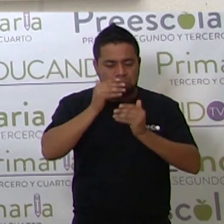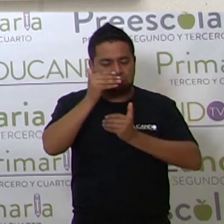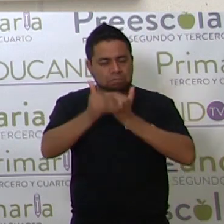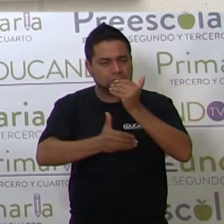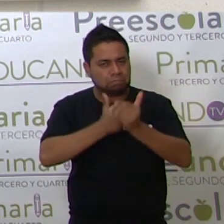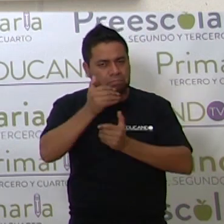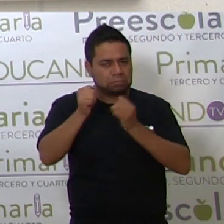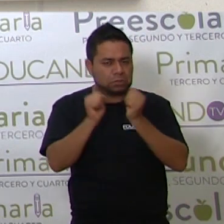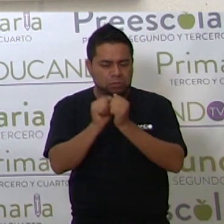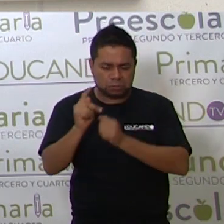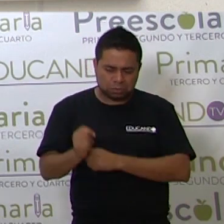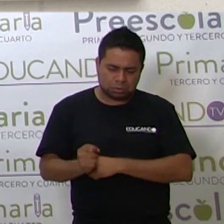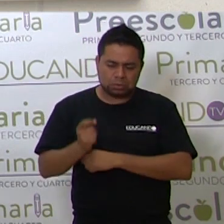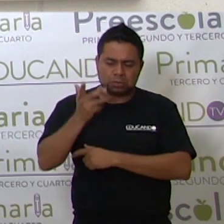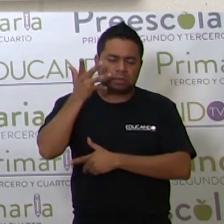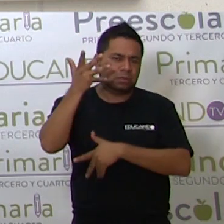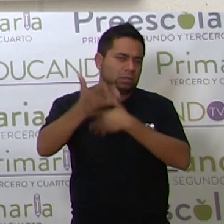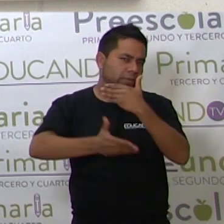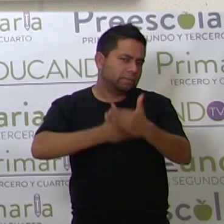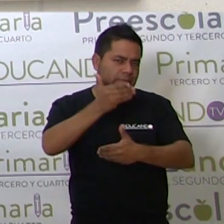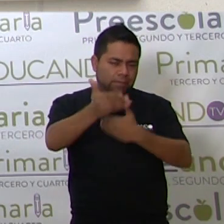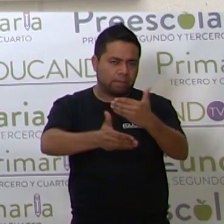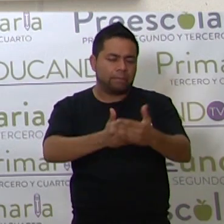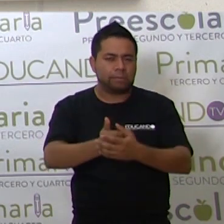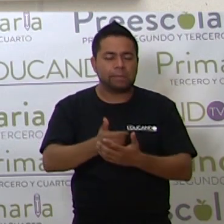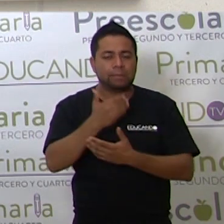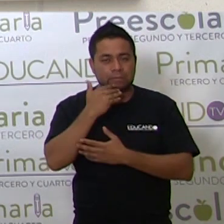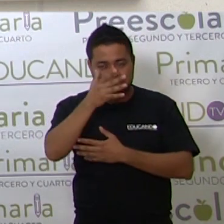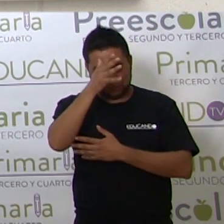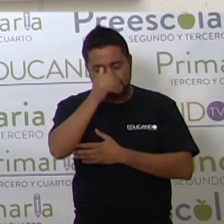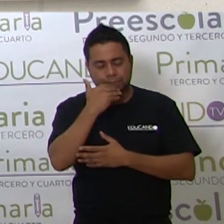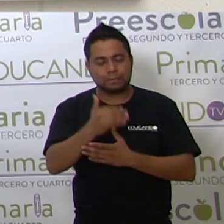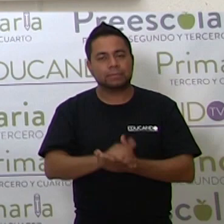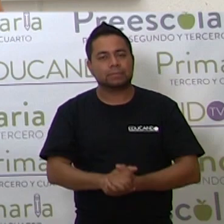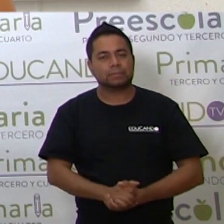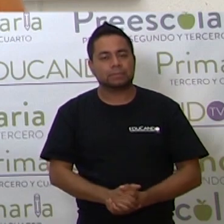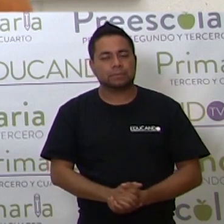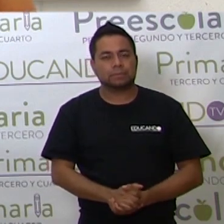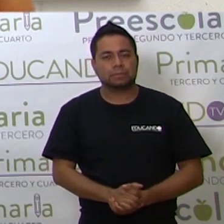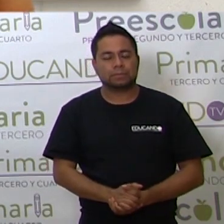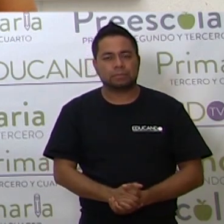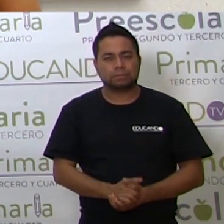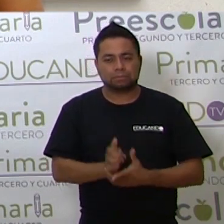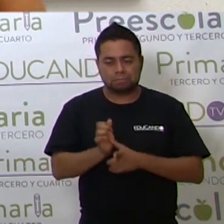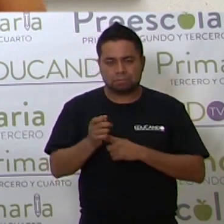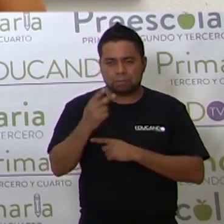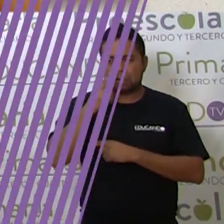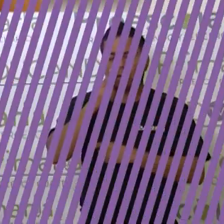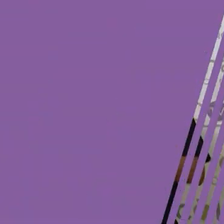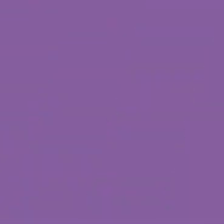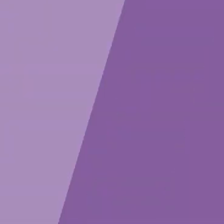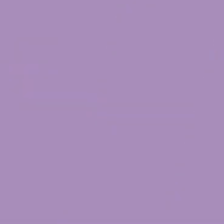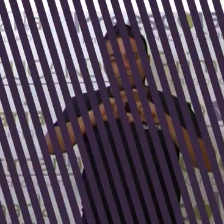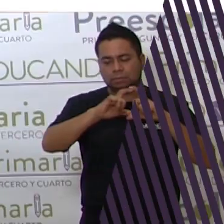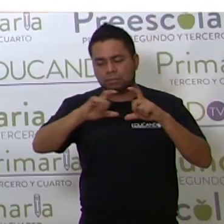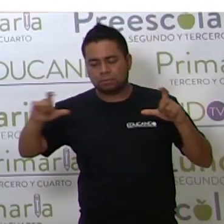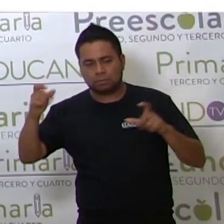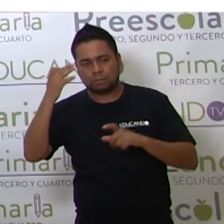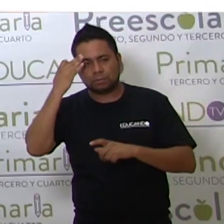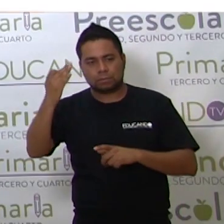a lo largo de la historia de acuerdo bueno entonces veamos en las imágenes